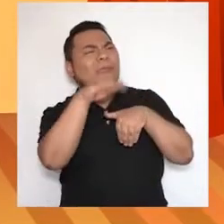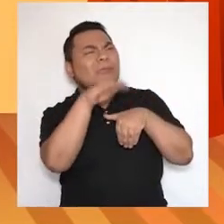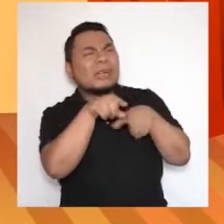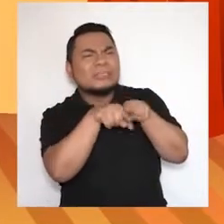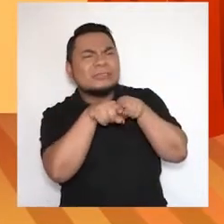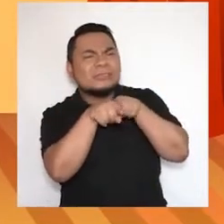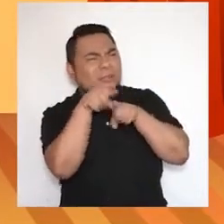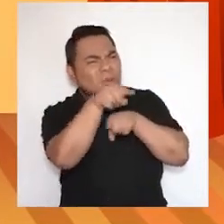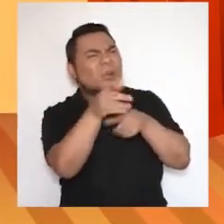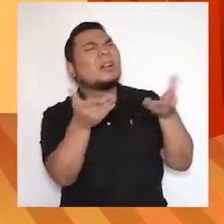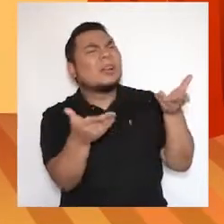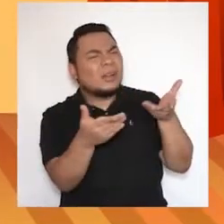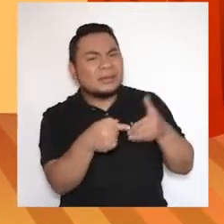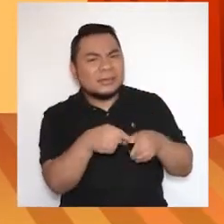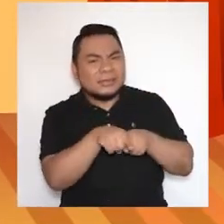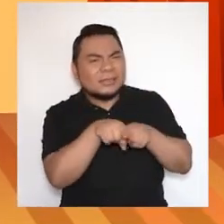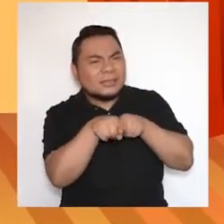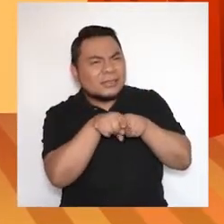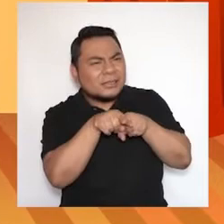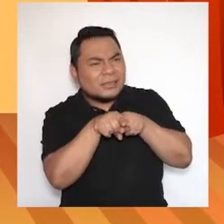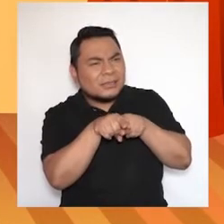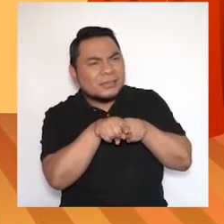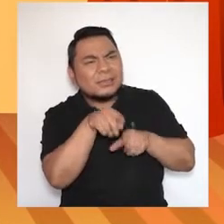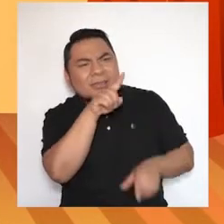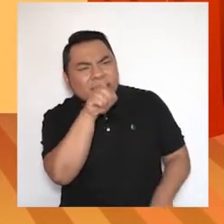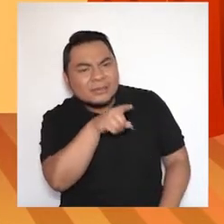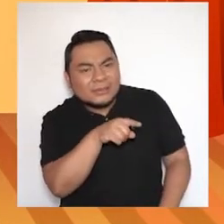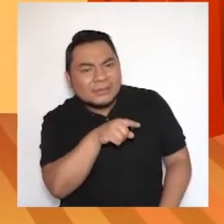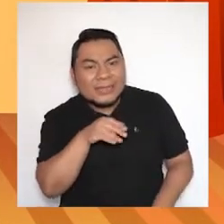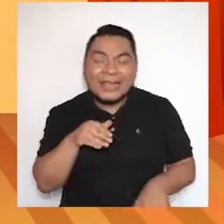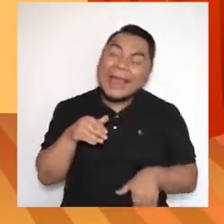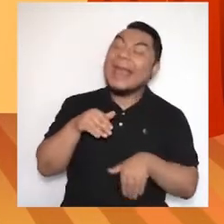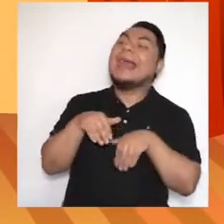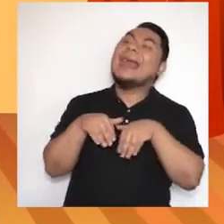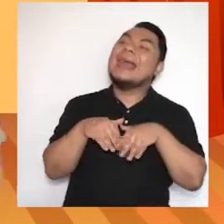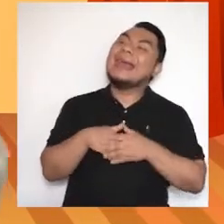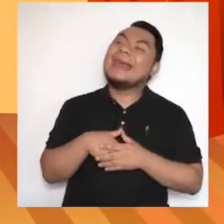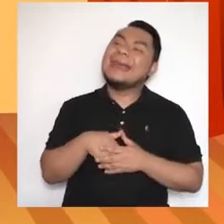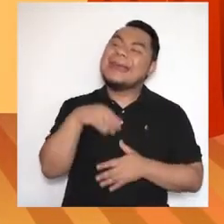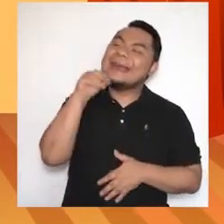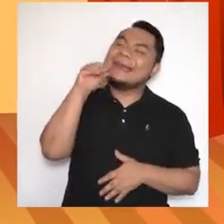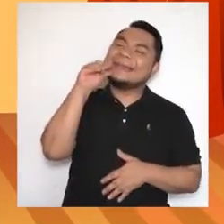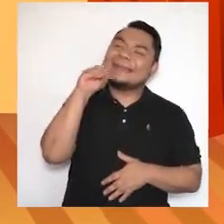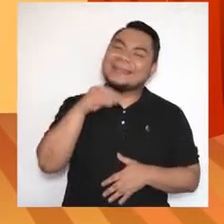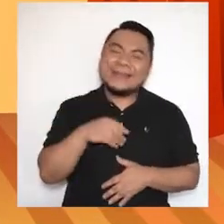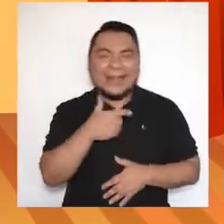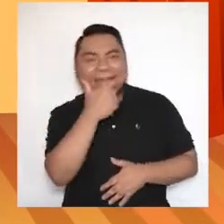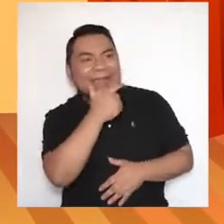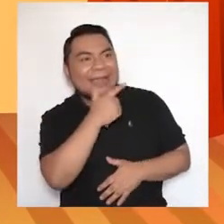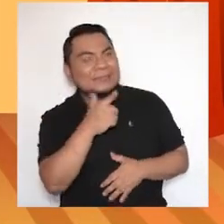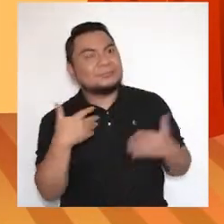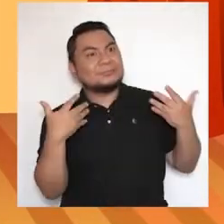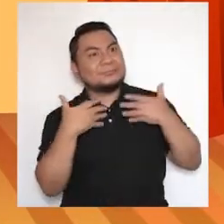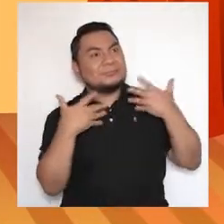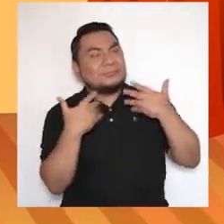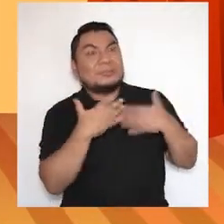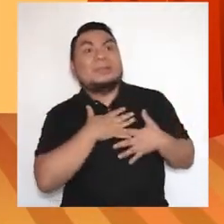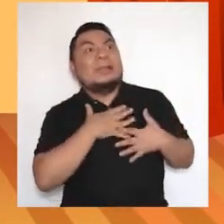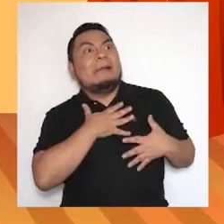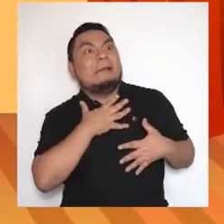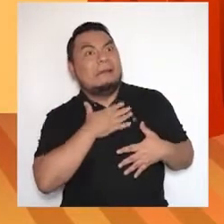¡Calcetín! ¿Estás ahí? ¿Calcetín? ¡Ay, ay, ay! ¡Calcetín! ¡Qué susto de perros me